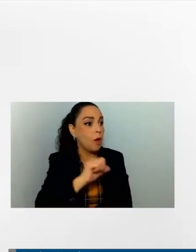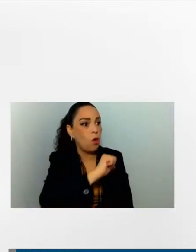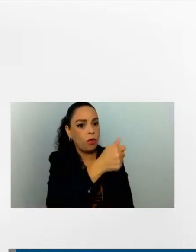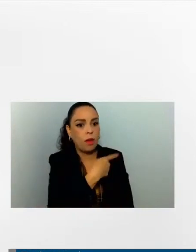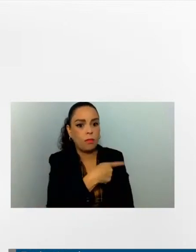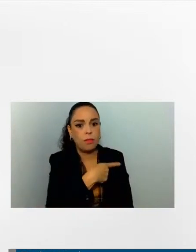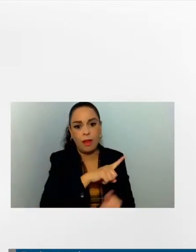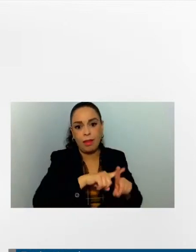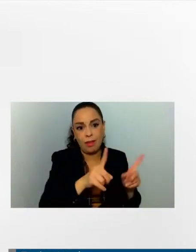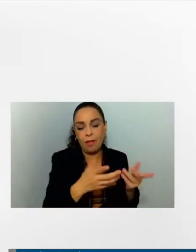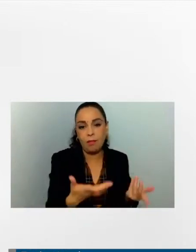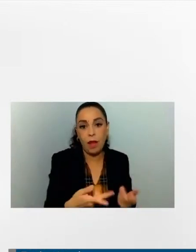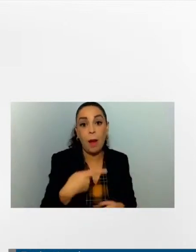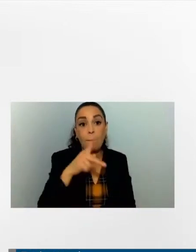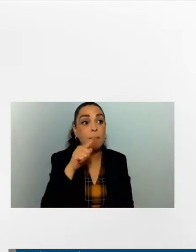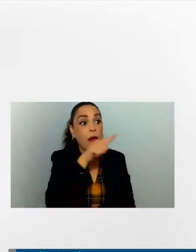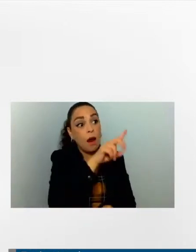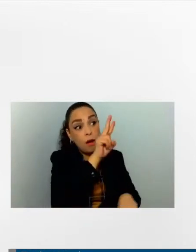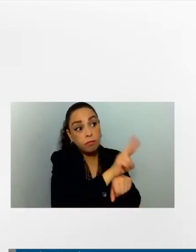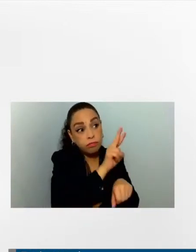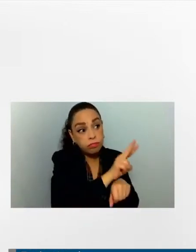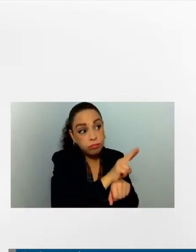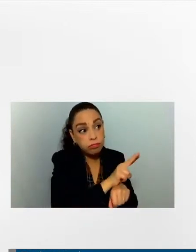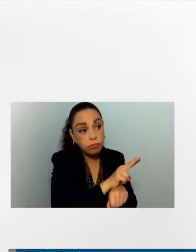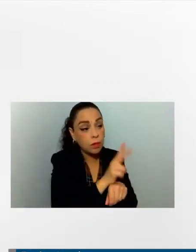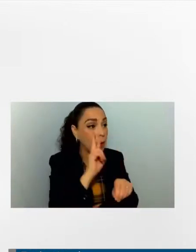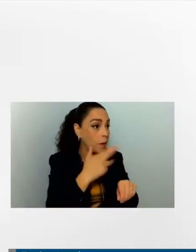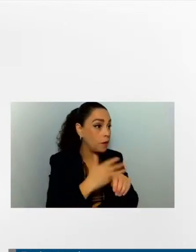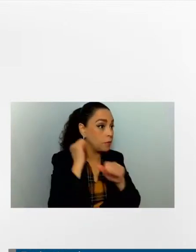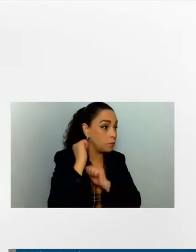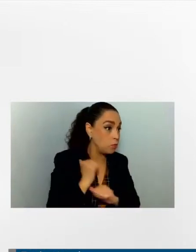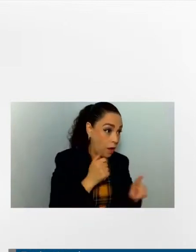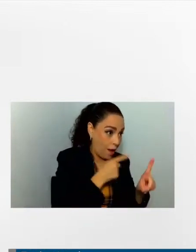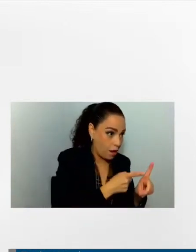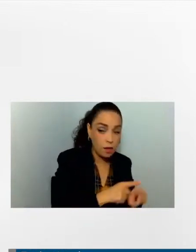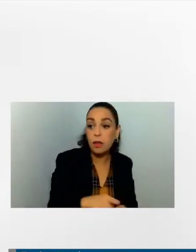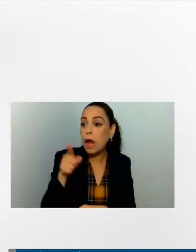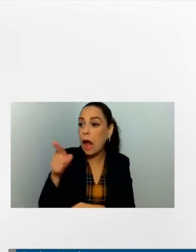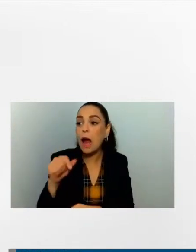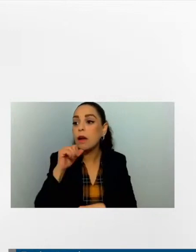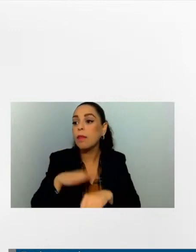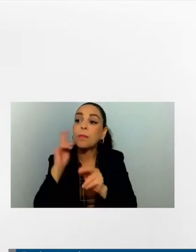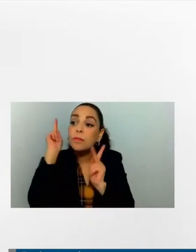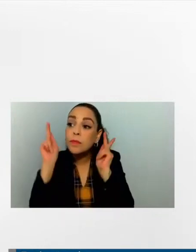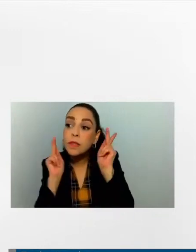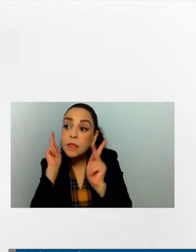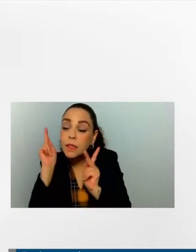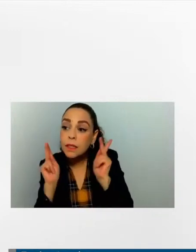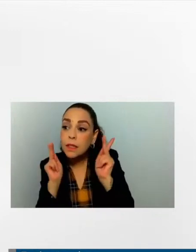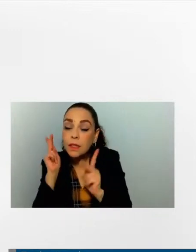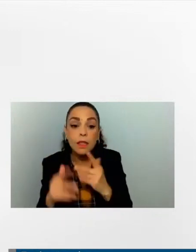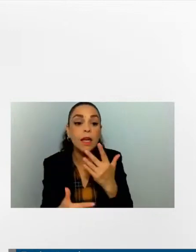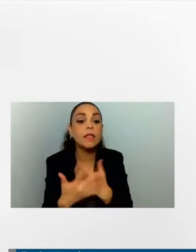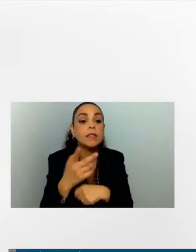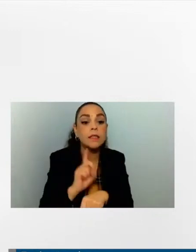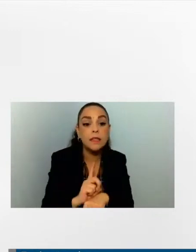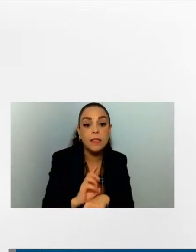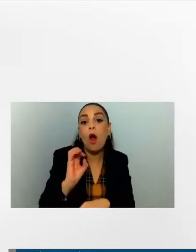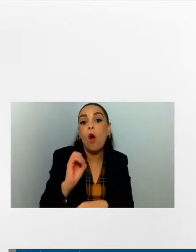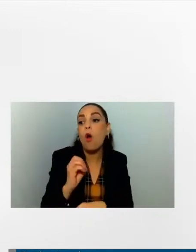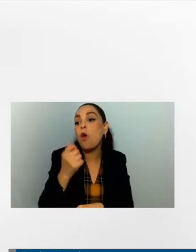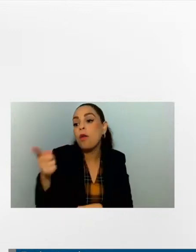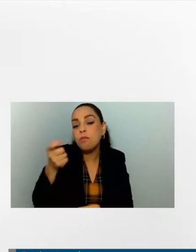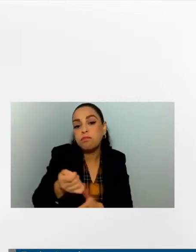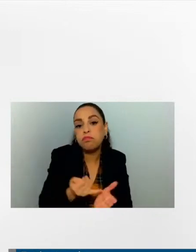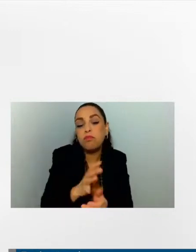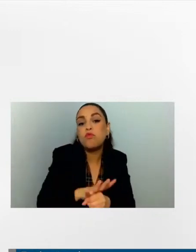y la otra tiene visitas y convivencias, pues quien da la pensión alimenticia solo es la que tiene visitas y convivencias, porque la otra está contribuyendo económicamente,